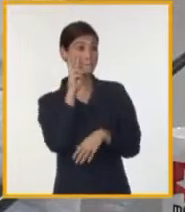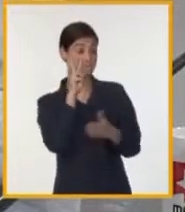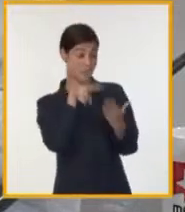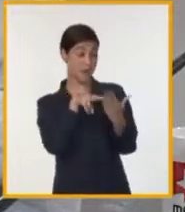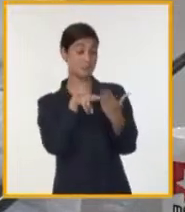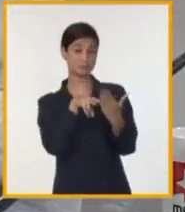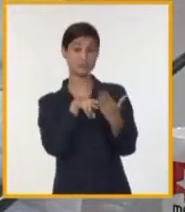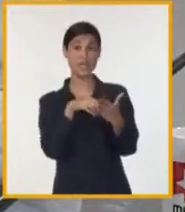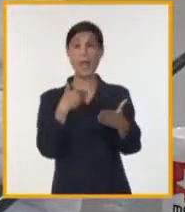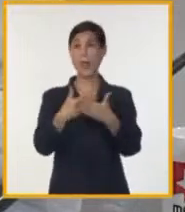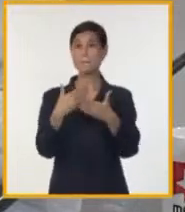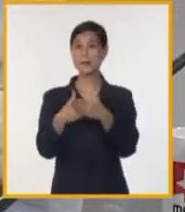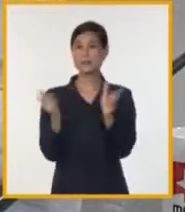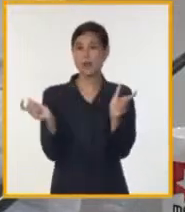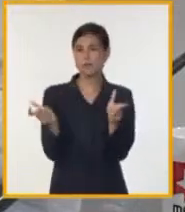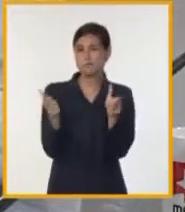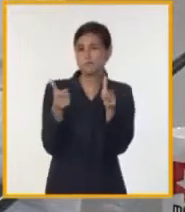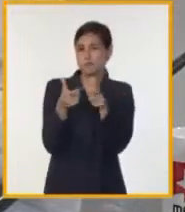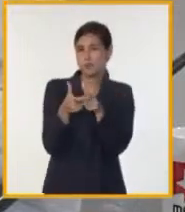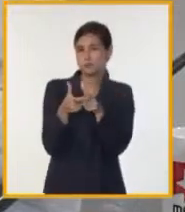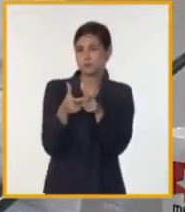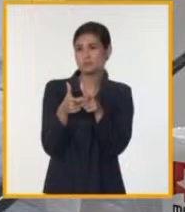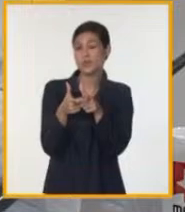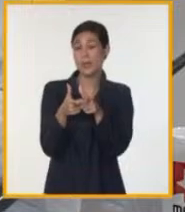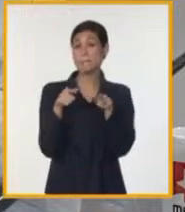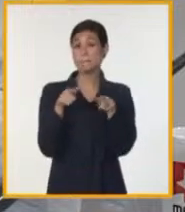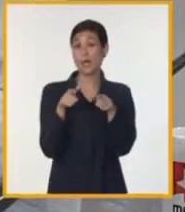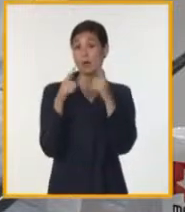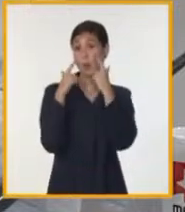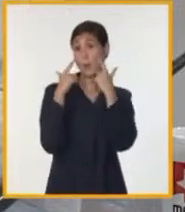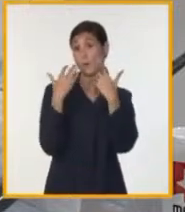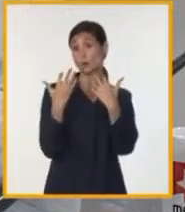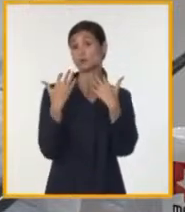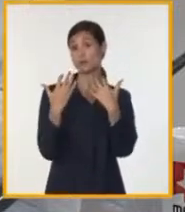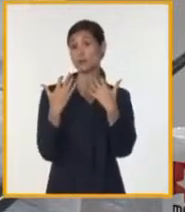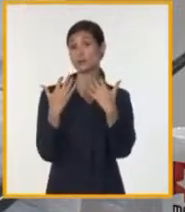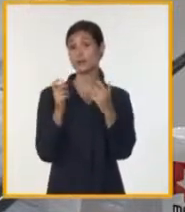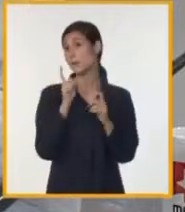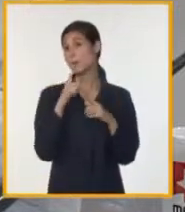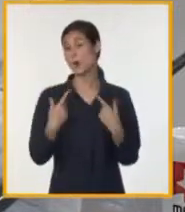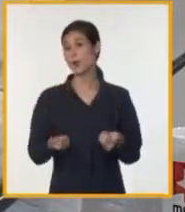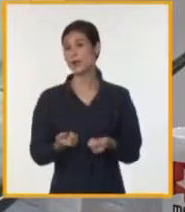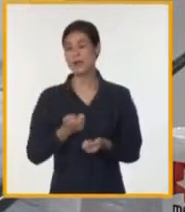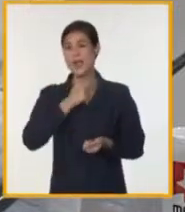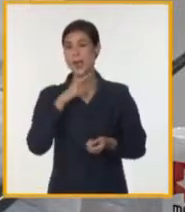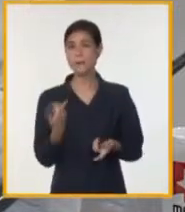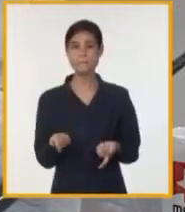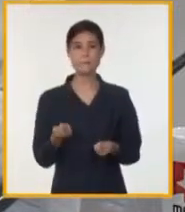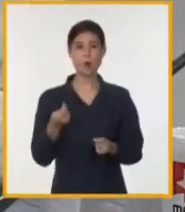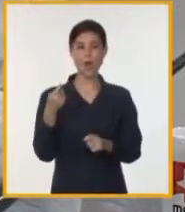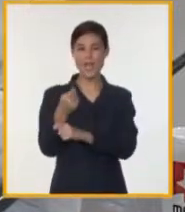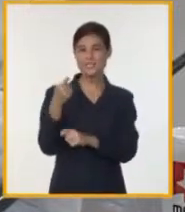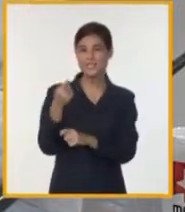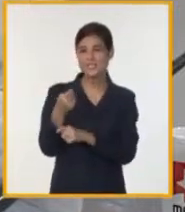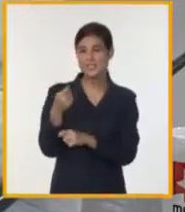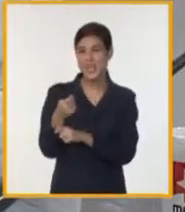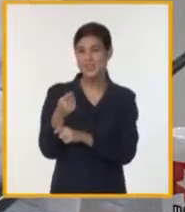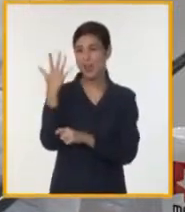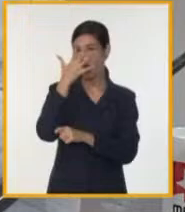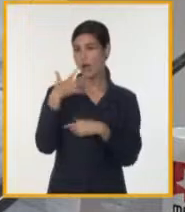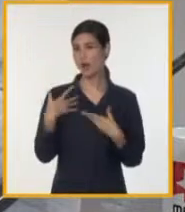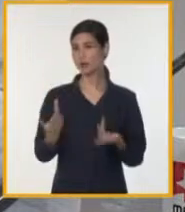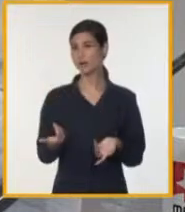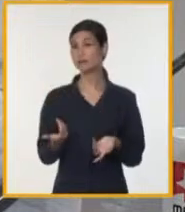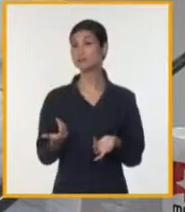chiquita, pero es una empresa que es una fortaleza tenerla, porque además educa no solo a los conductores, también educa a los